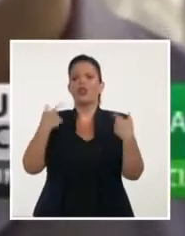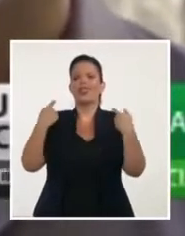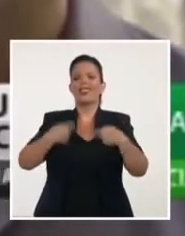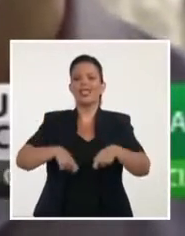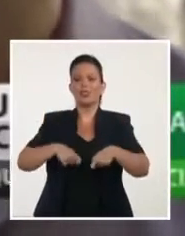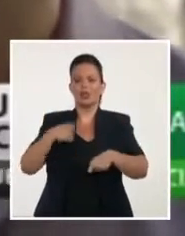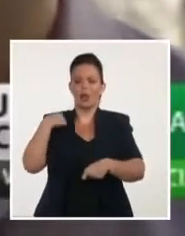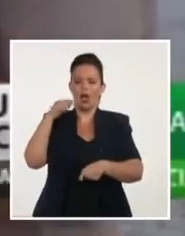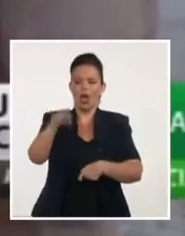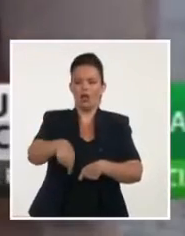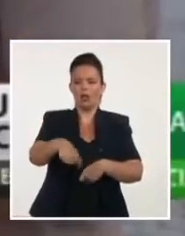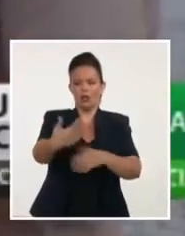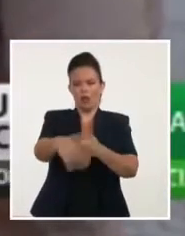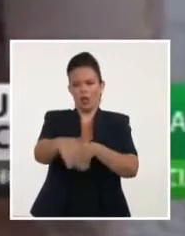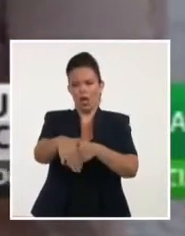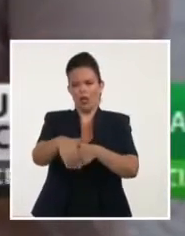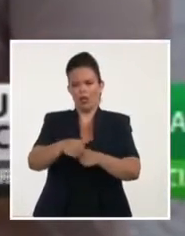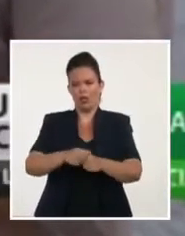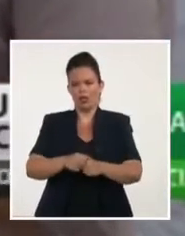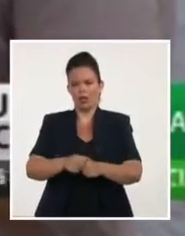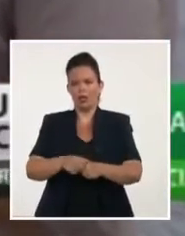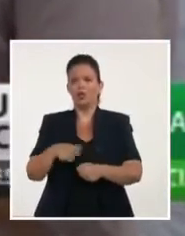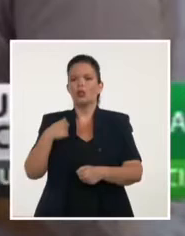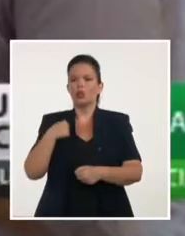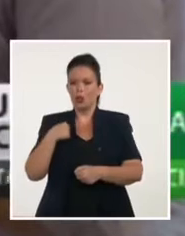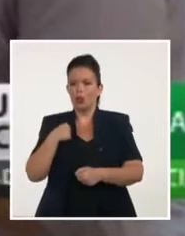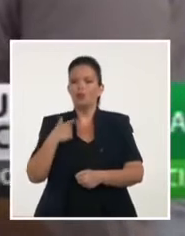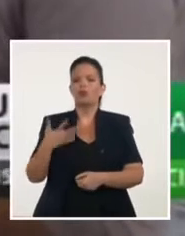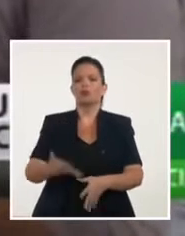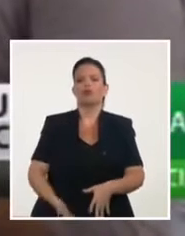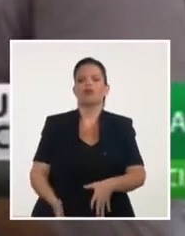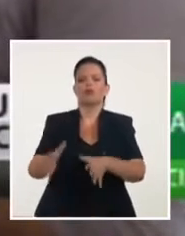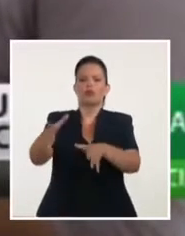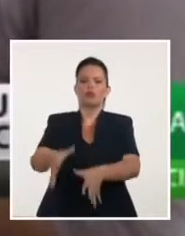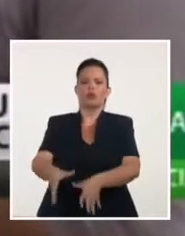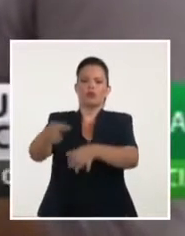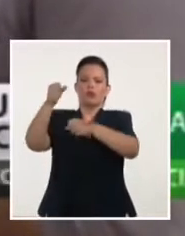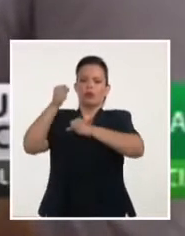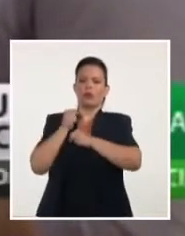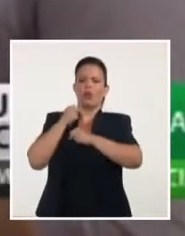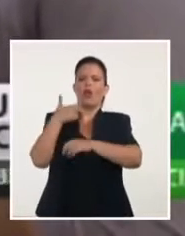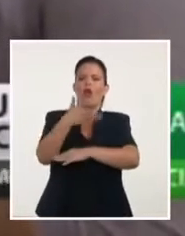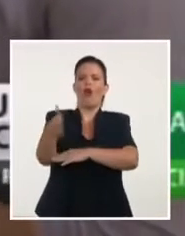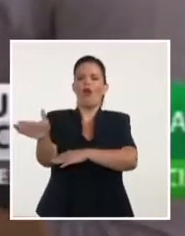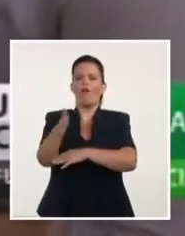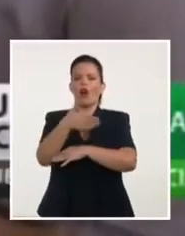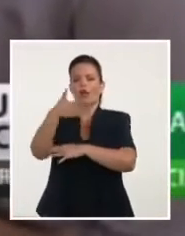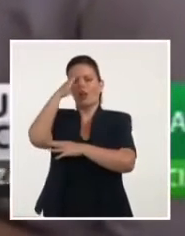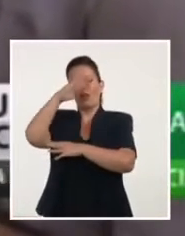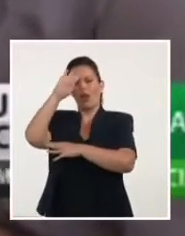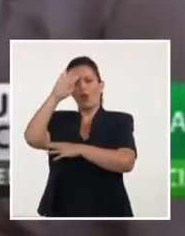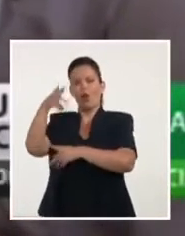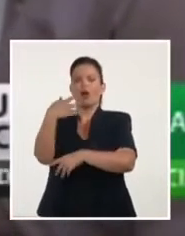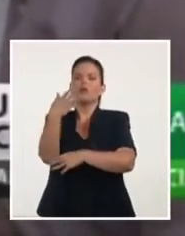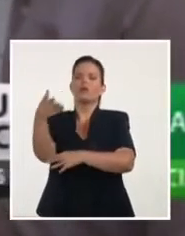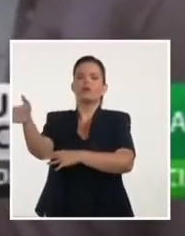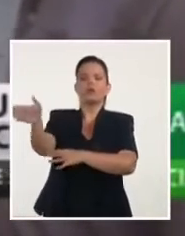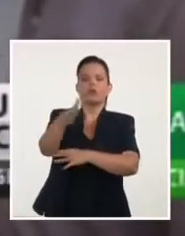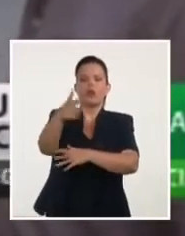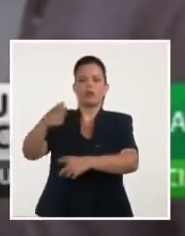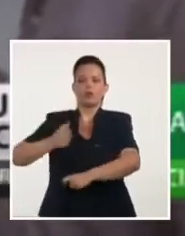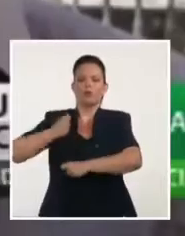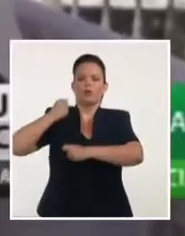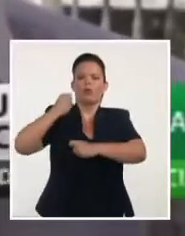alguna manera. Salí, busqué mi estandarte, busqué mi bandera cubana y salí a la calle a exigir el fin del bloqueo y la defensa, por supuesto,